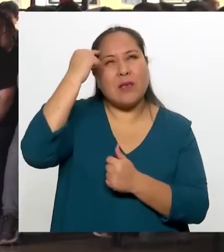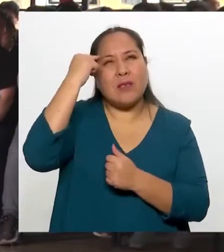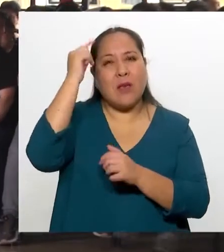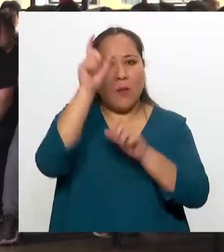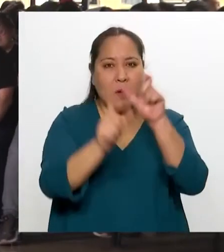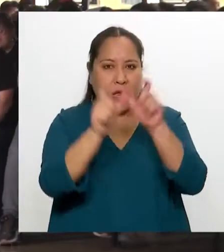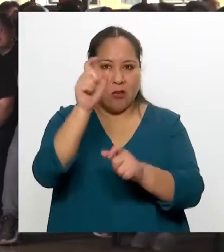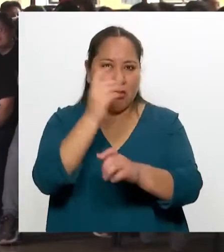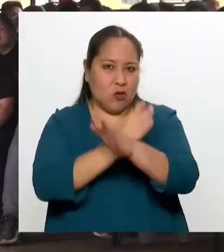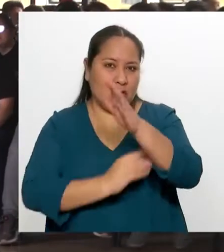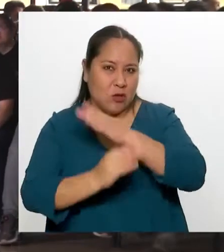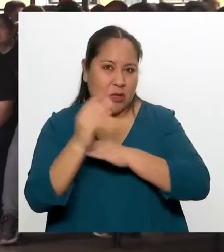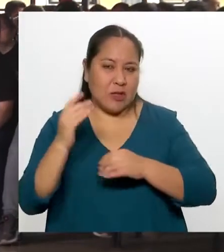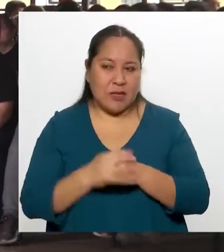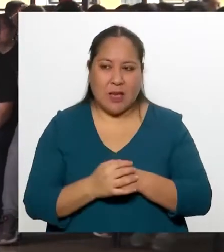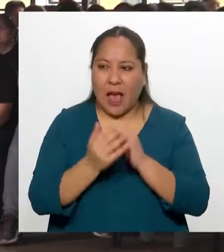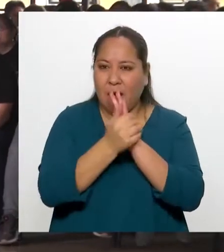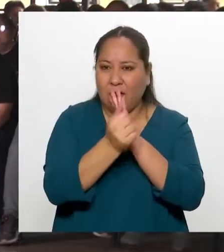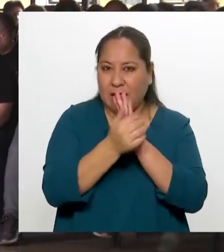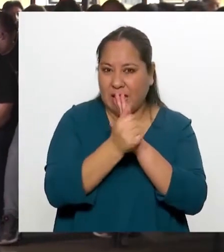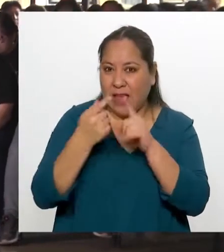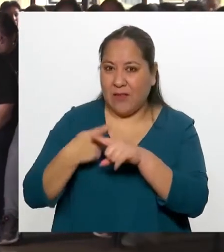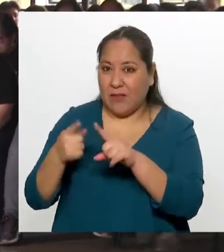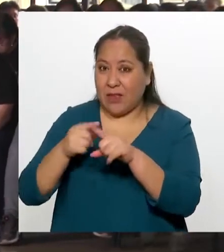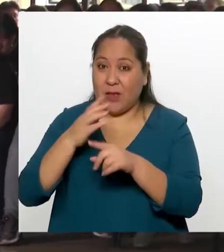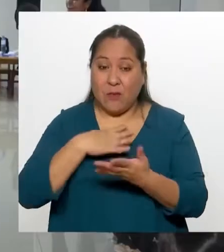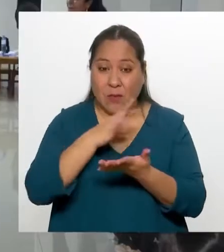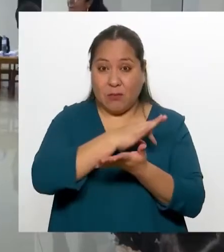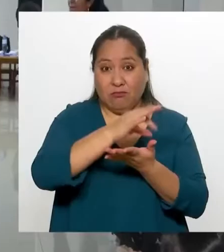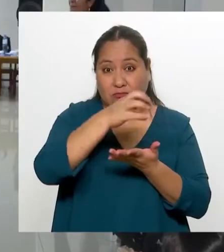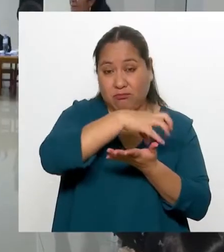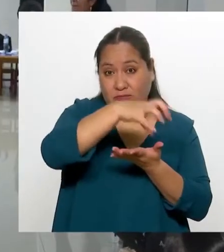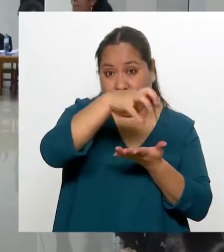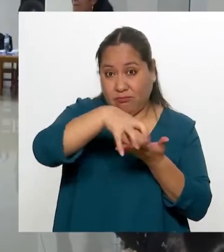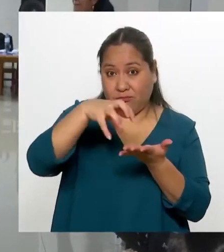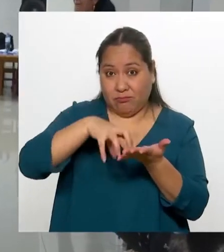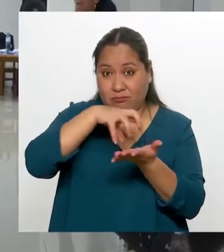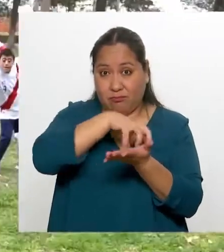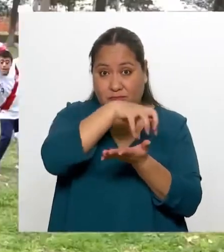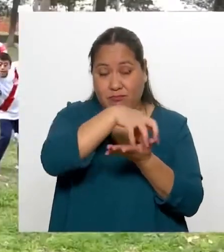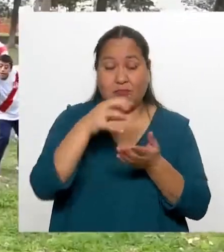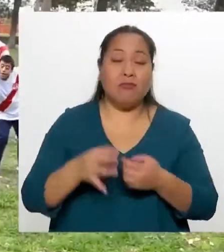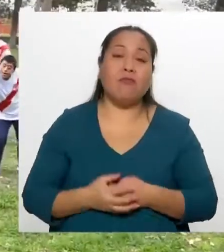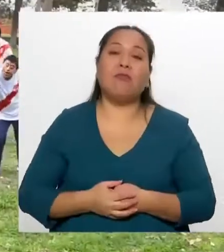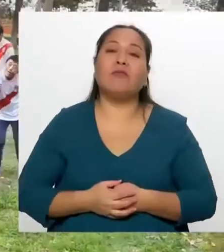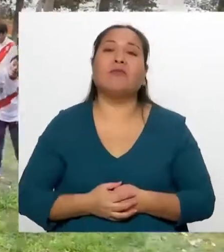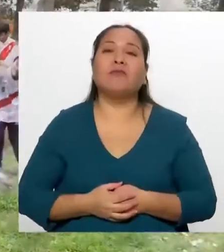proyecto pensando en las personas con discapacidad y habilidades diferentes de mi distrito.